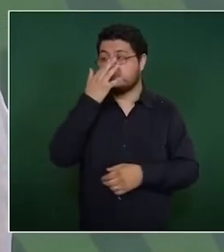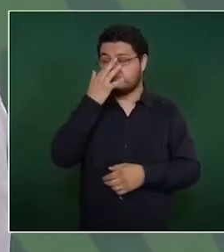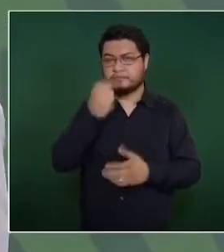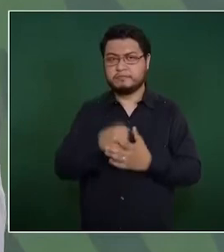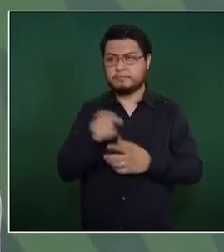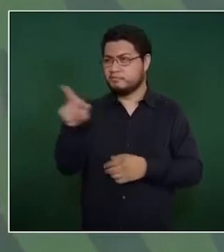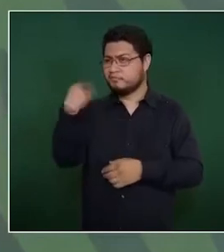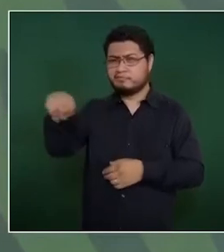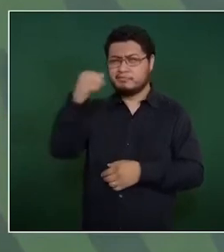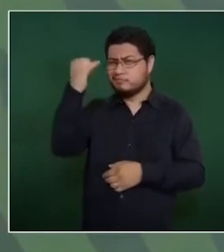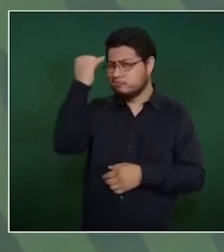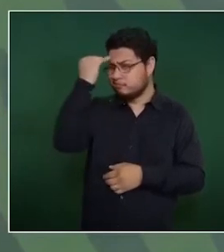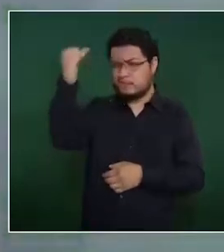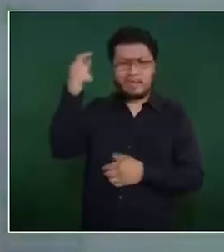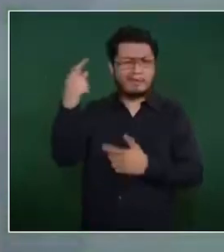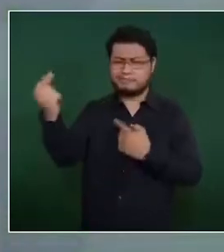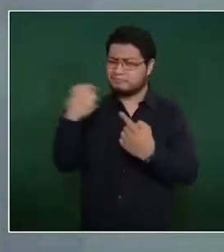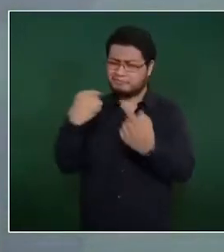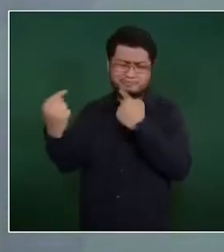Yo tengo